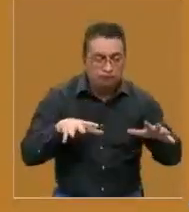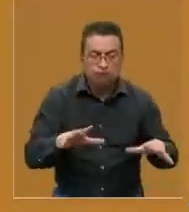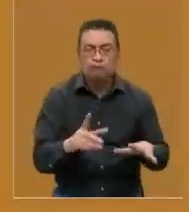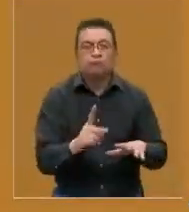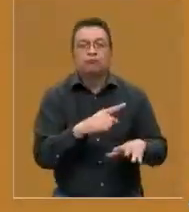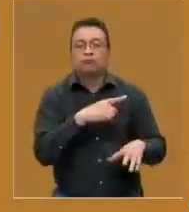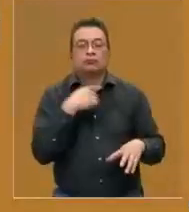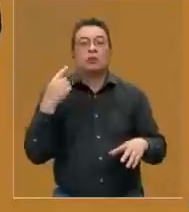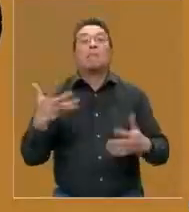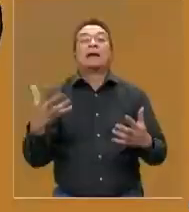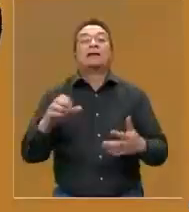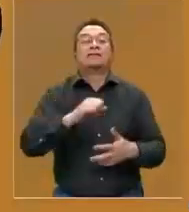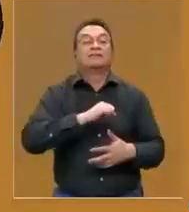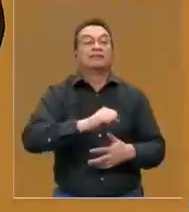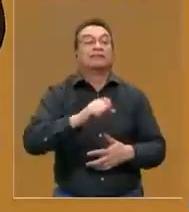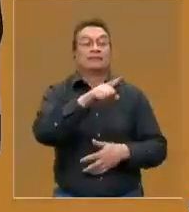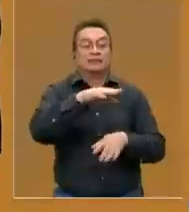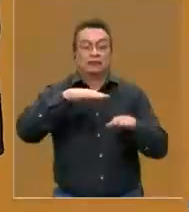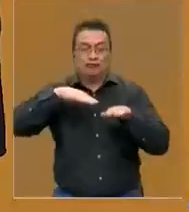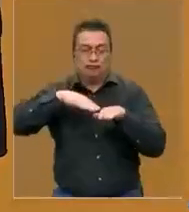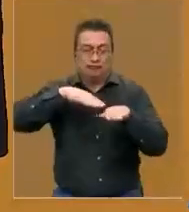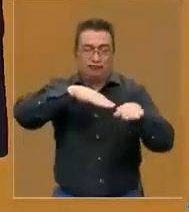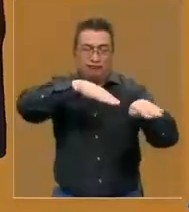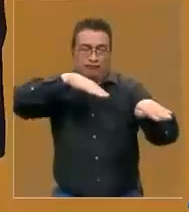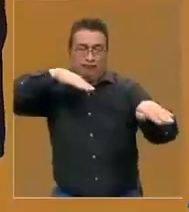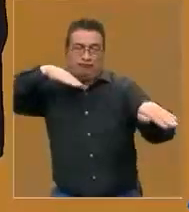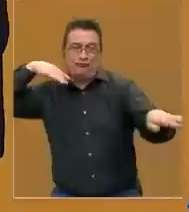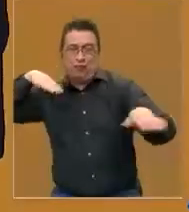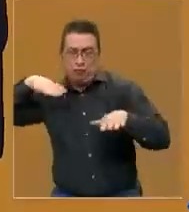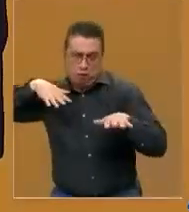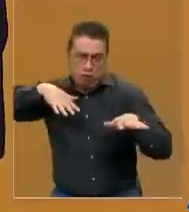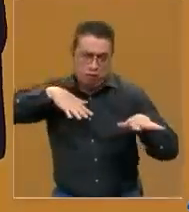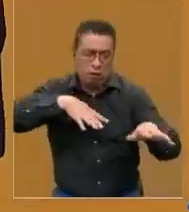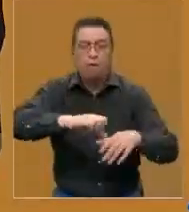Esto para impedir justamente el avance de este convoy, que es el que más preocupa de manera internacional.